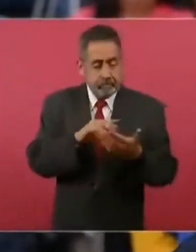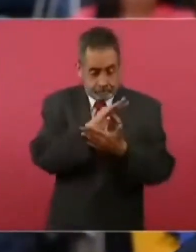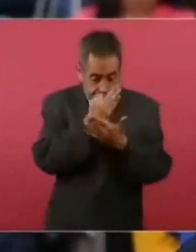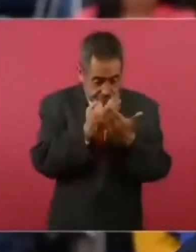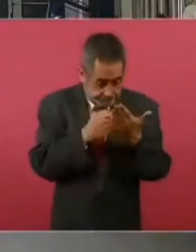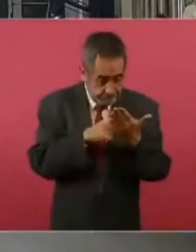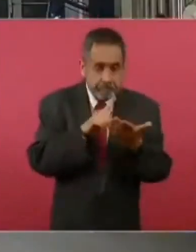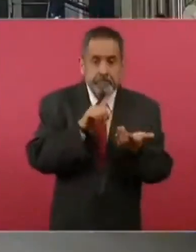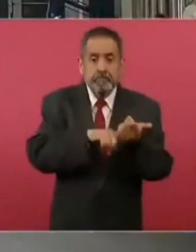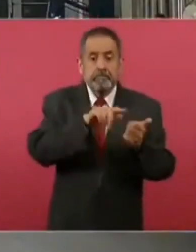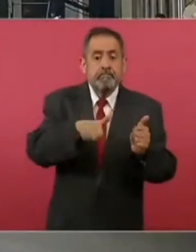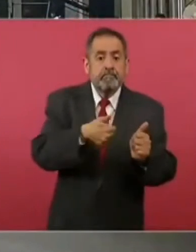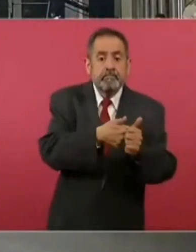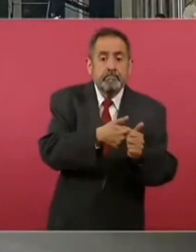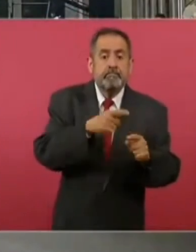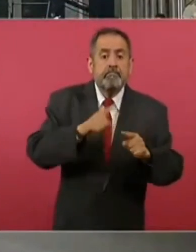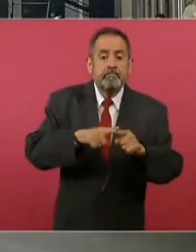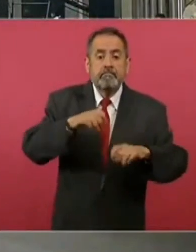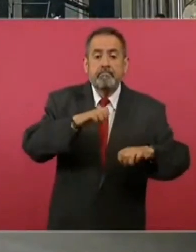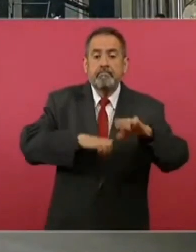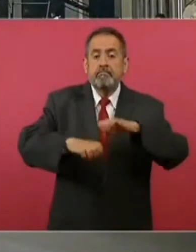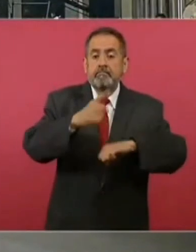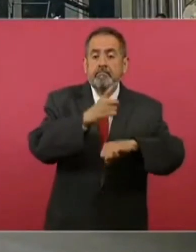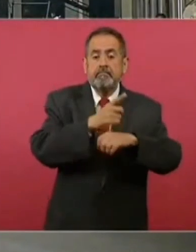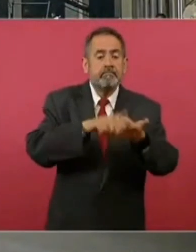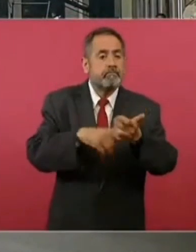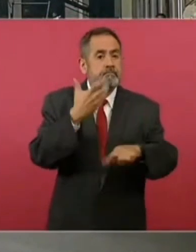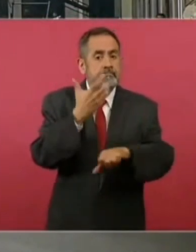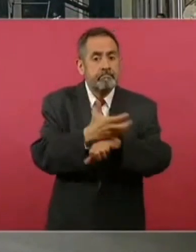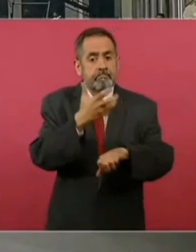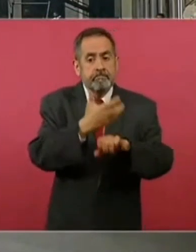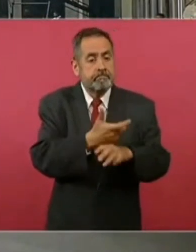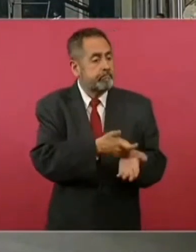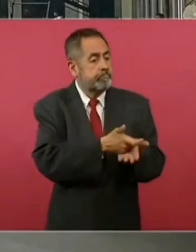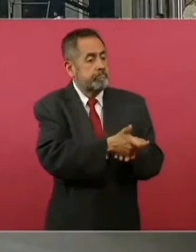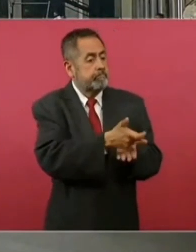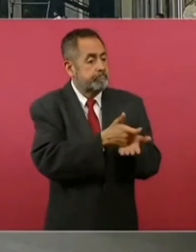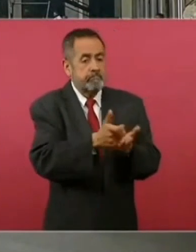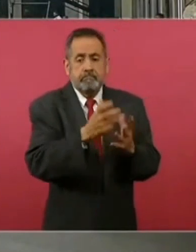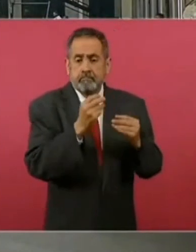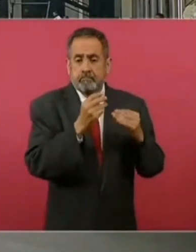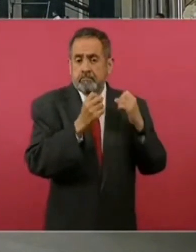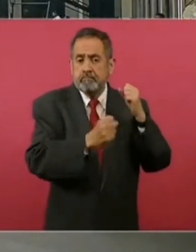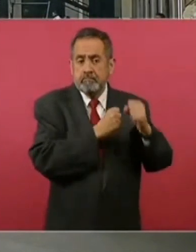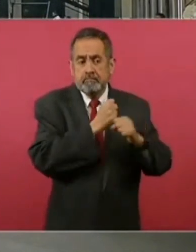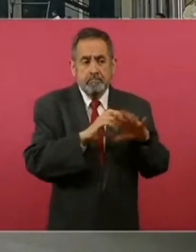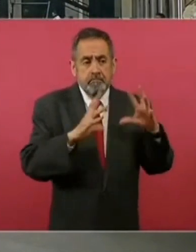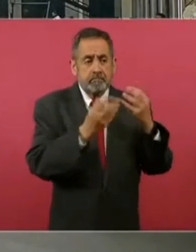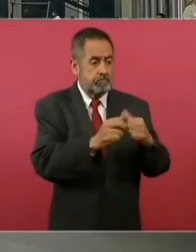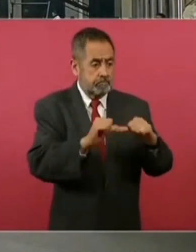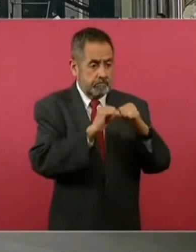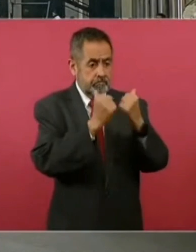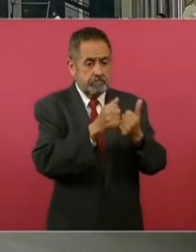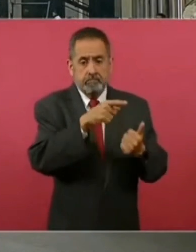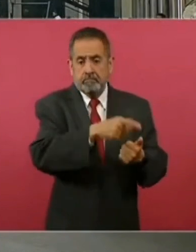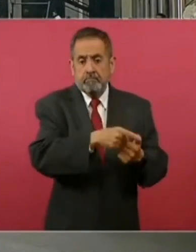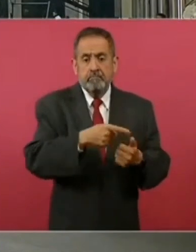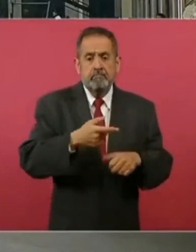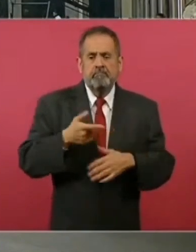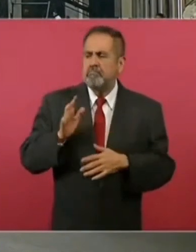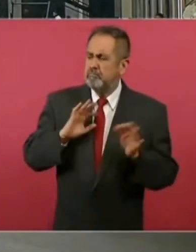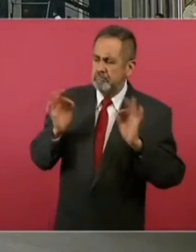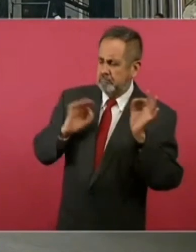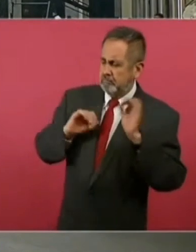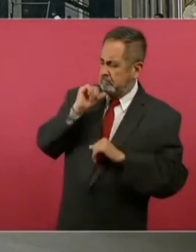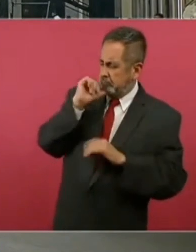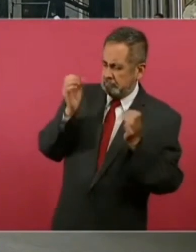esos financiadores es la Embajada de Estados Unidos. A lo largo de los años, Mexicanos contra la Corrupción e Impunidad ha asegurado que no